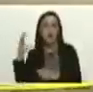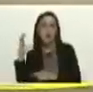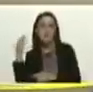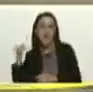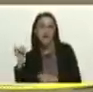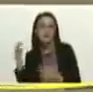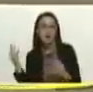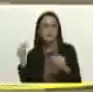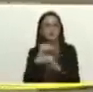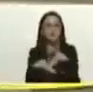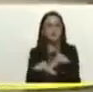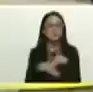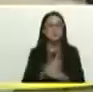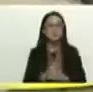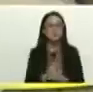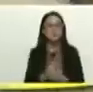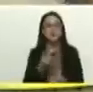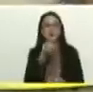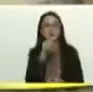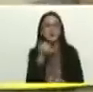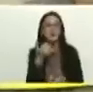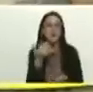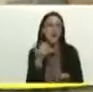vecinos, los buenos hermanos.